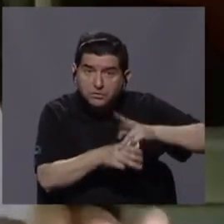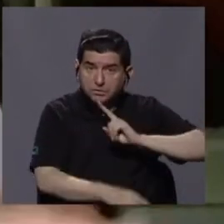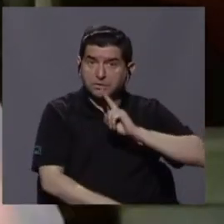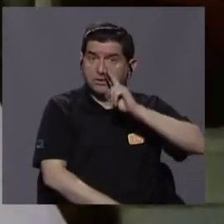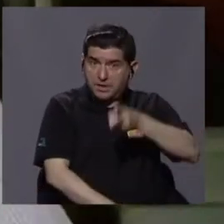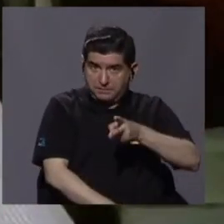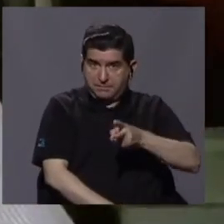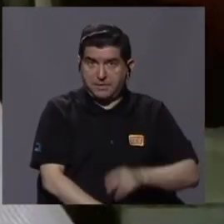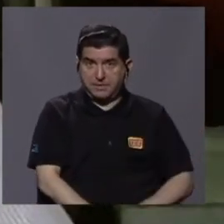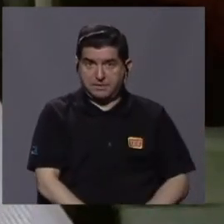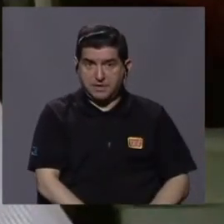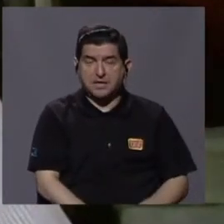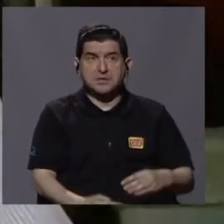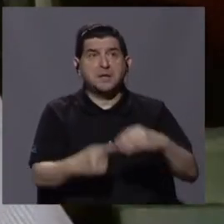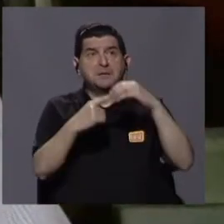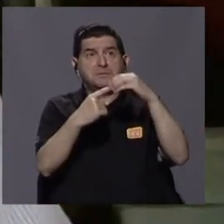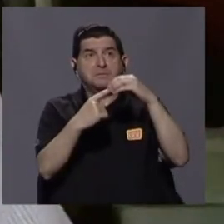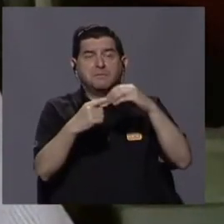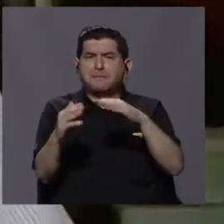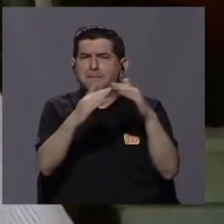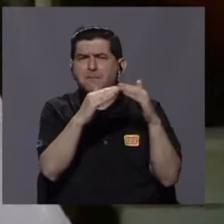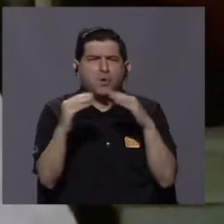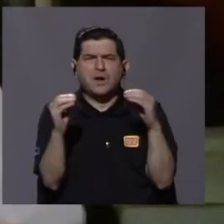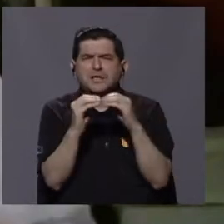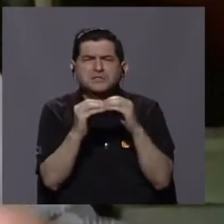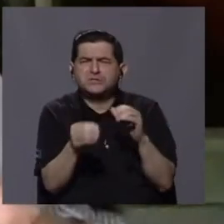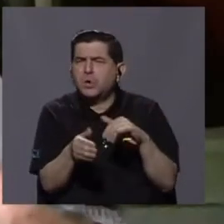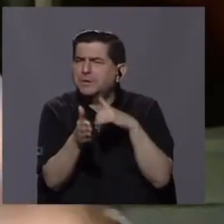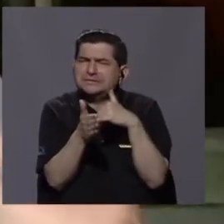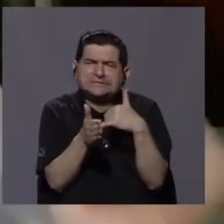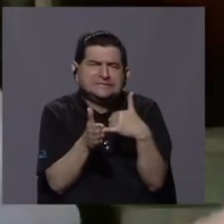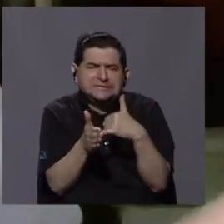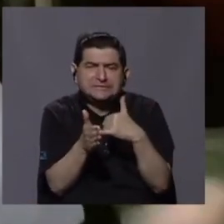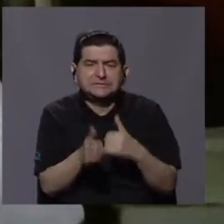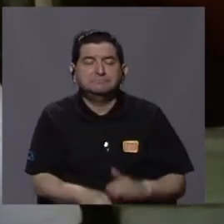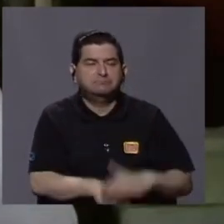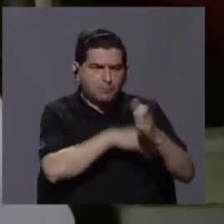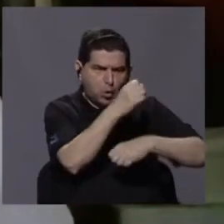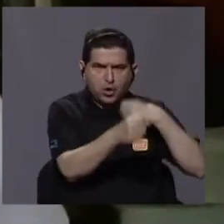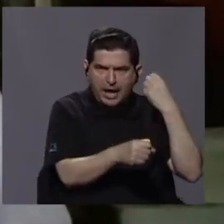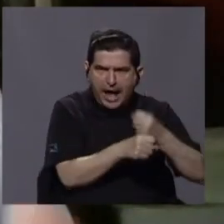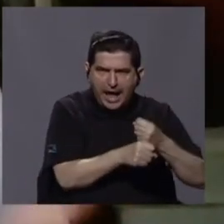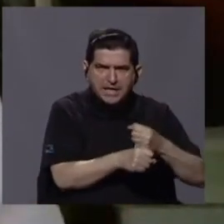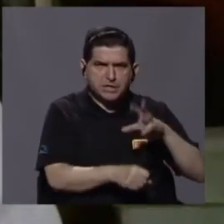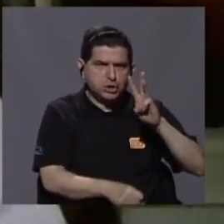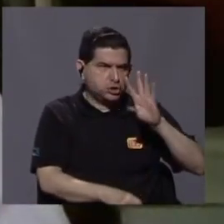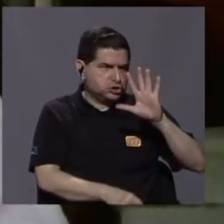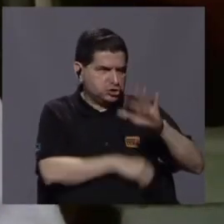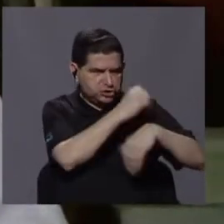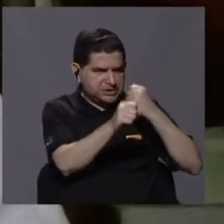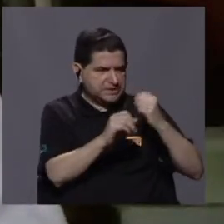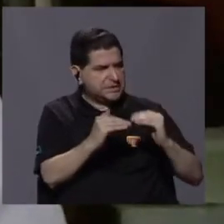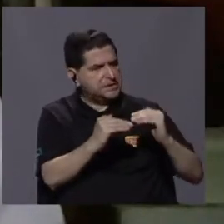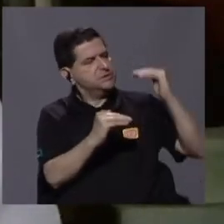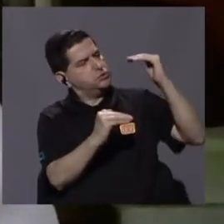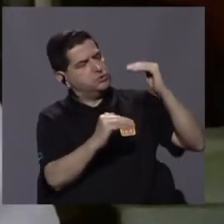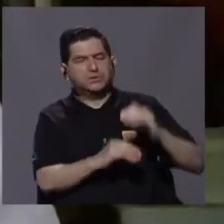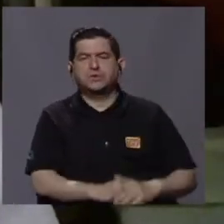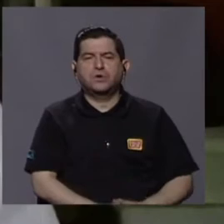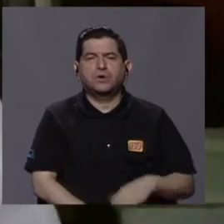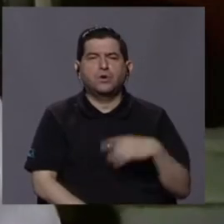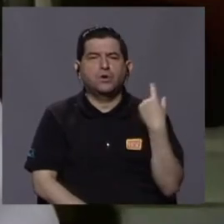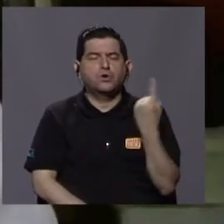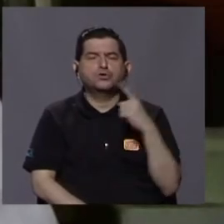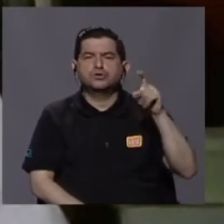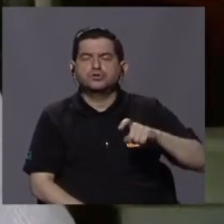tomara como prioridad la población más vulnerable o sea por edad de 65 años y más sólo se